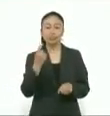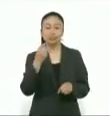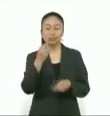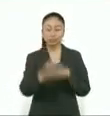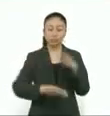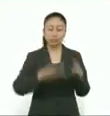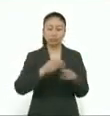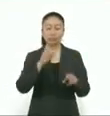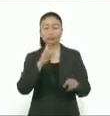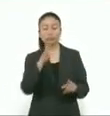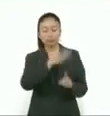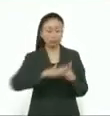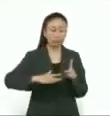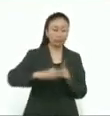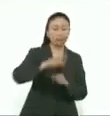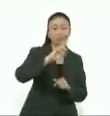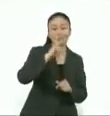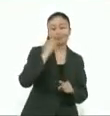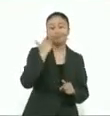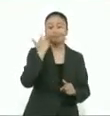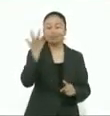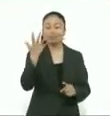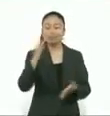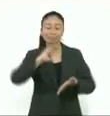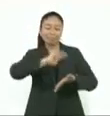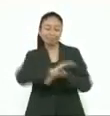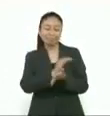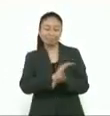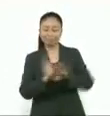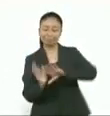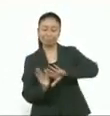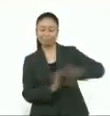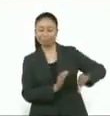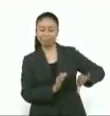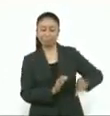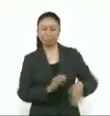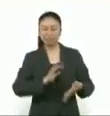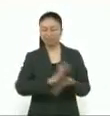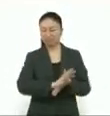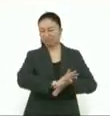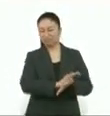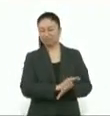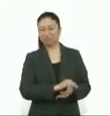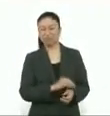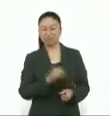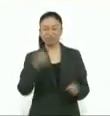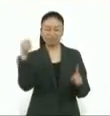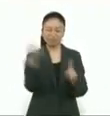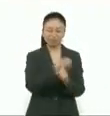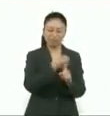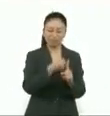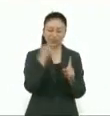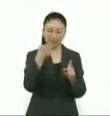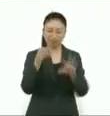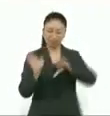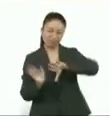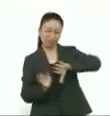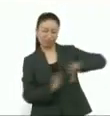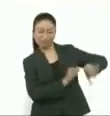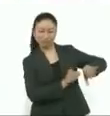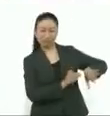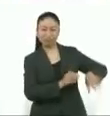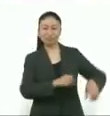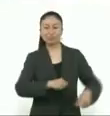mundo, que no tengan discriminación, exclusión ni violencia.